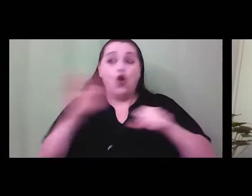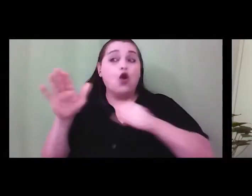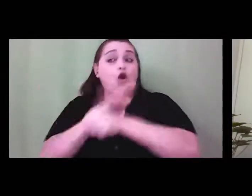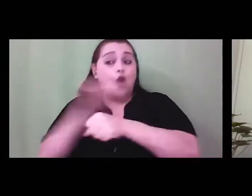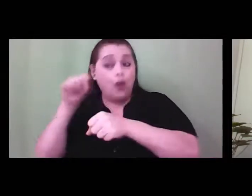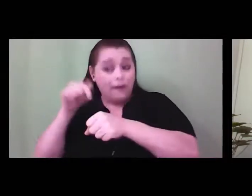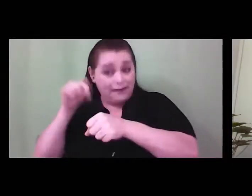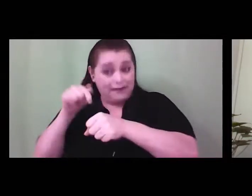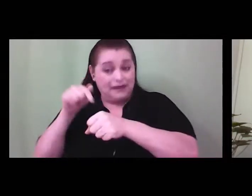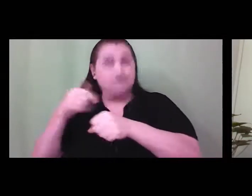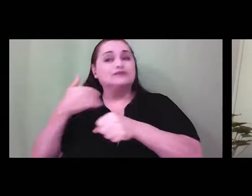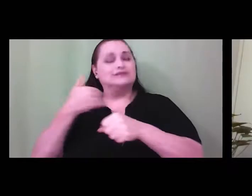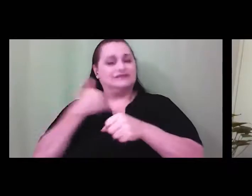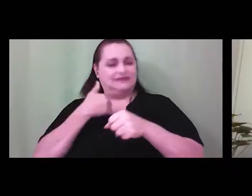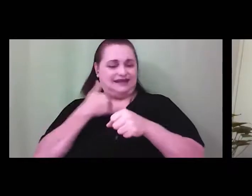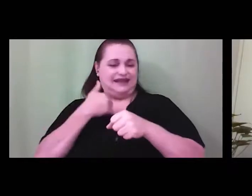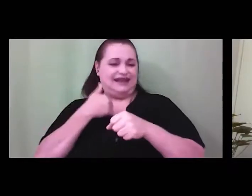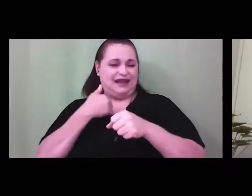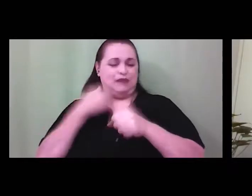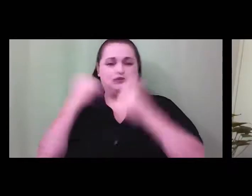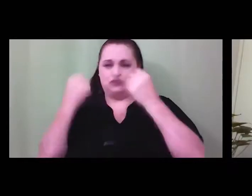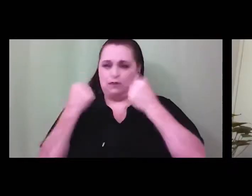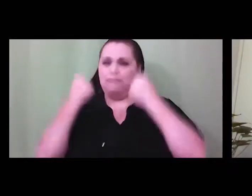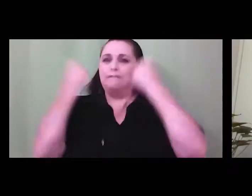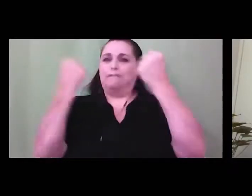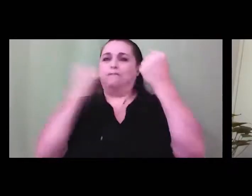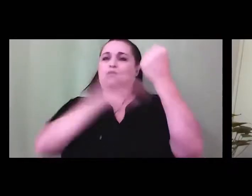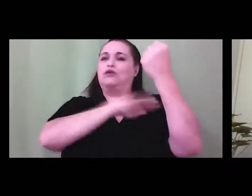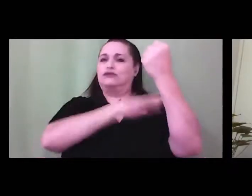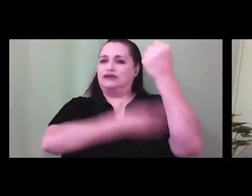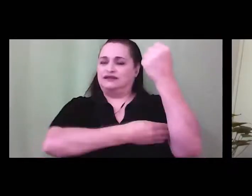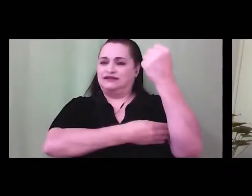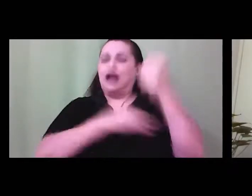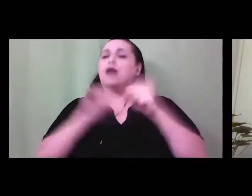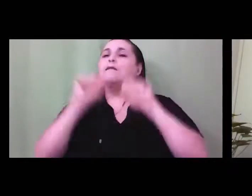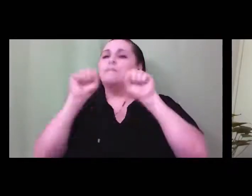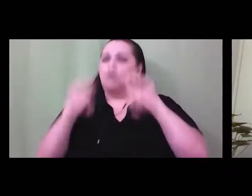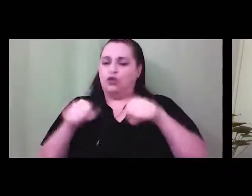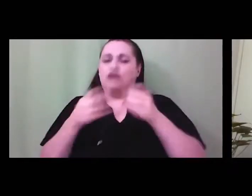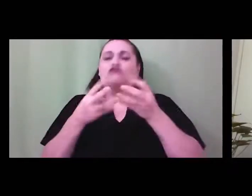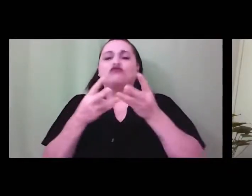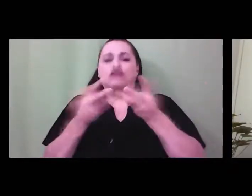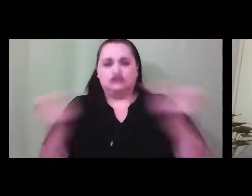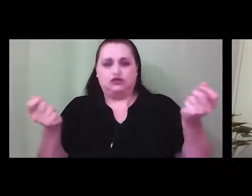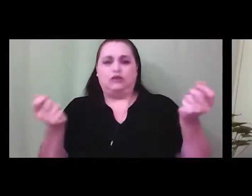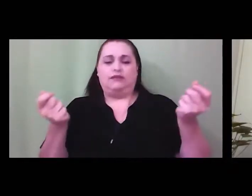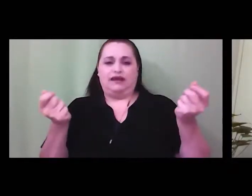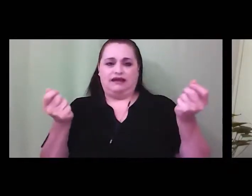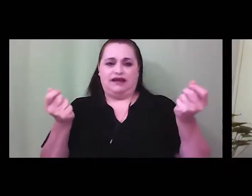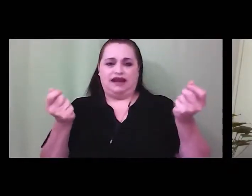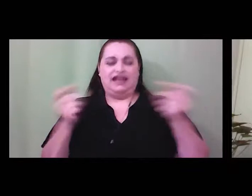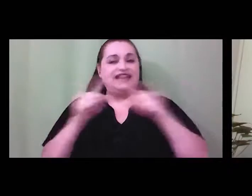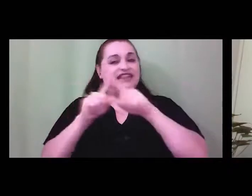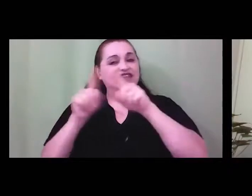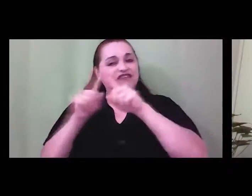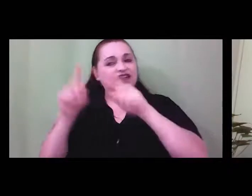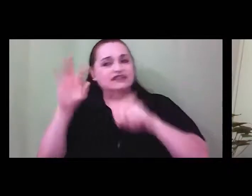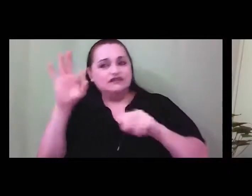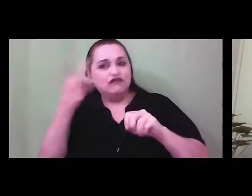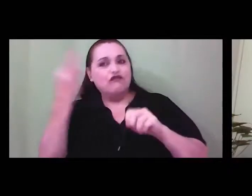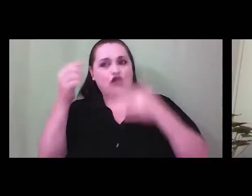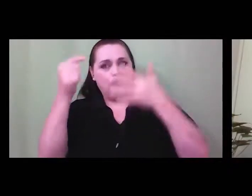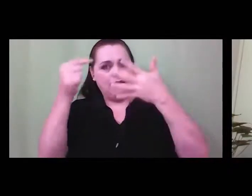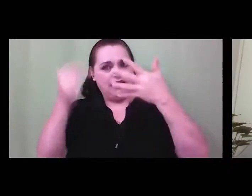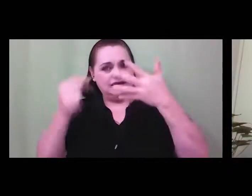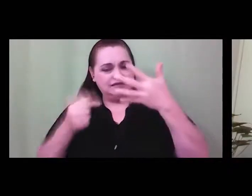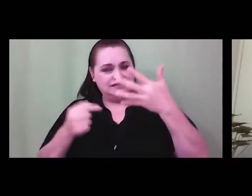es donde tenemos el potencial para resolver mediante distintos caminos, resolver